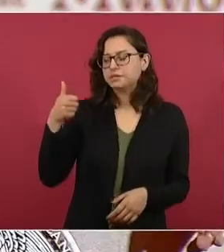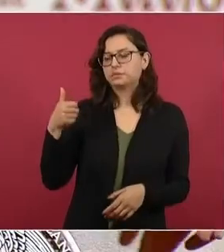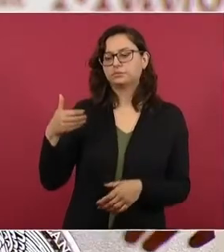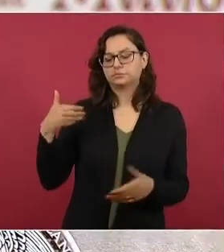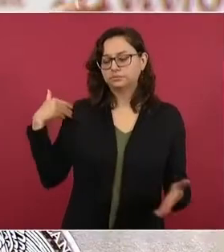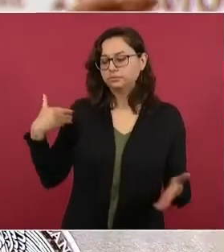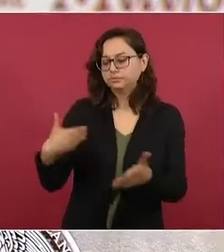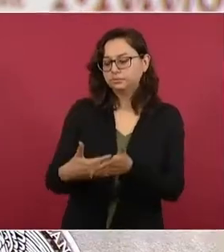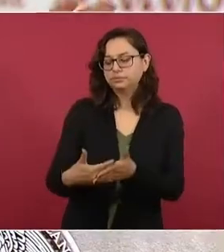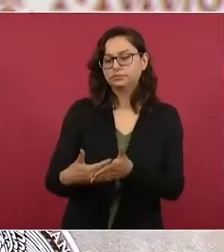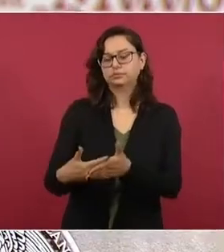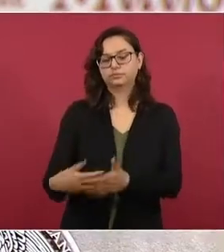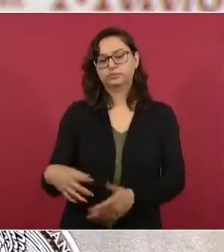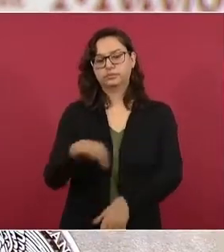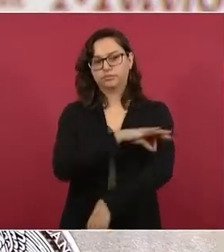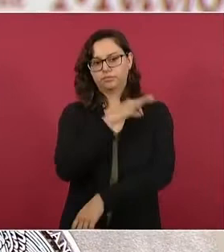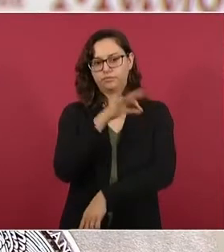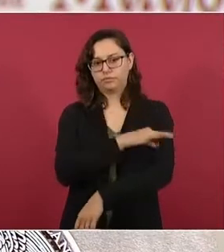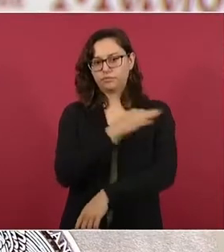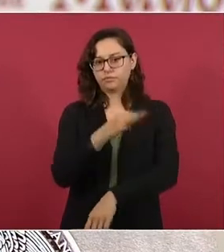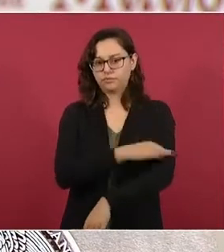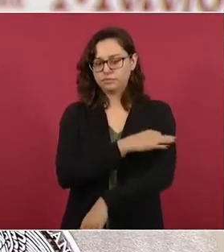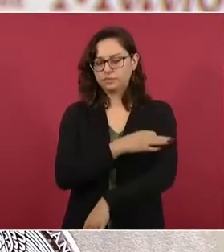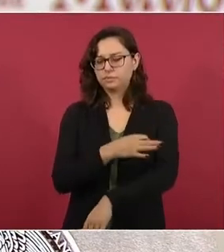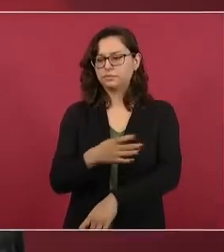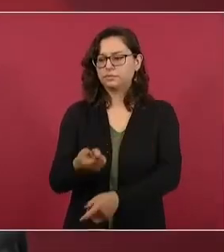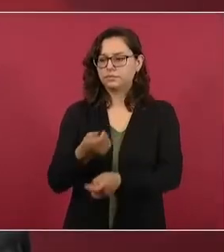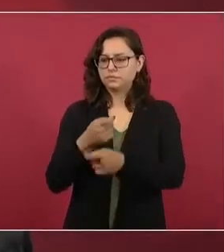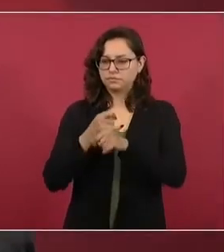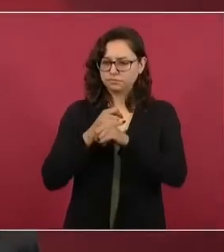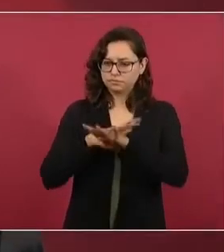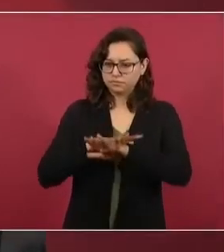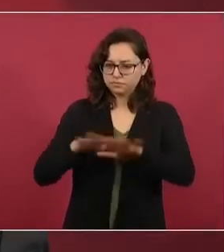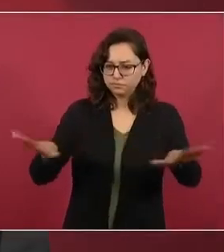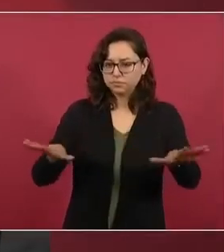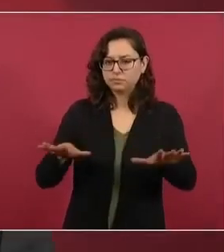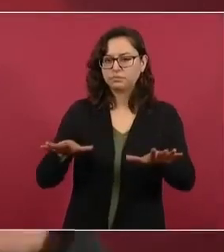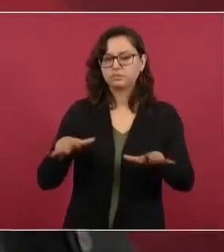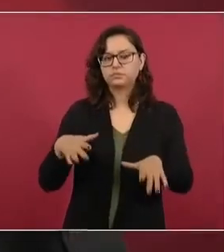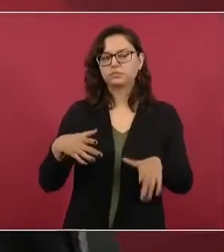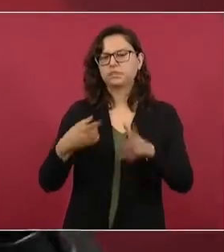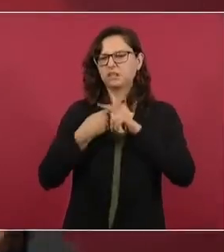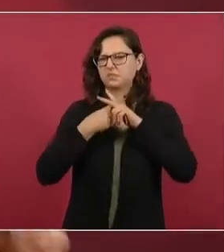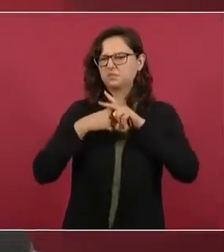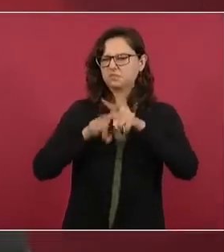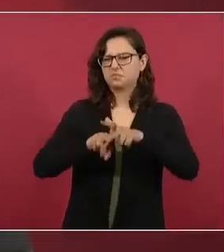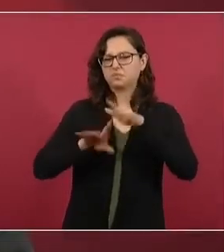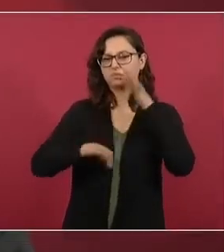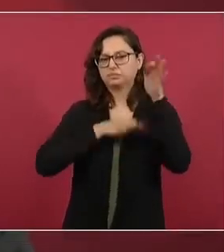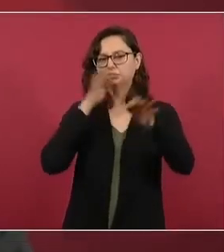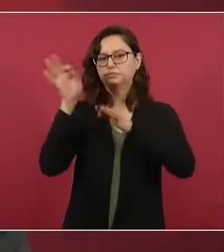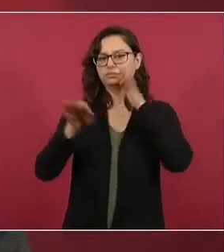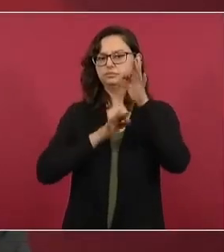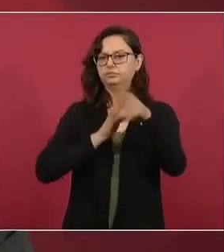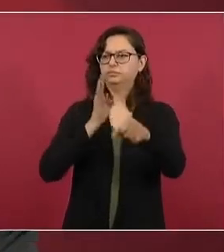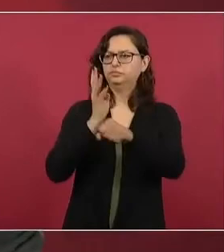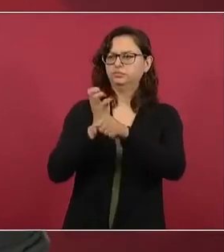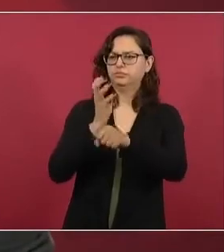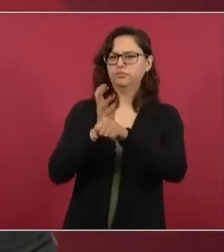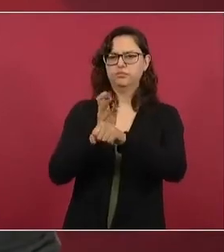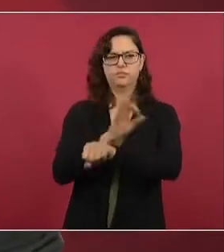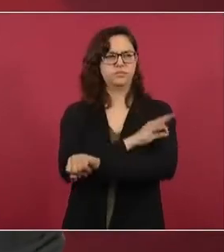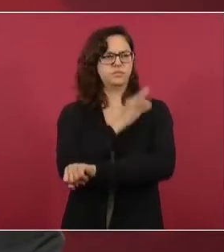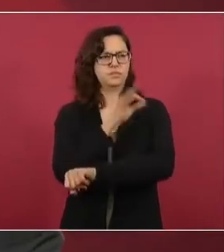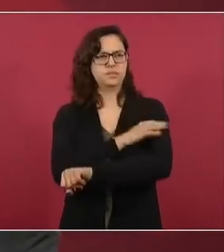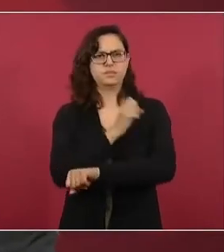pasado, empezó a haber alguna información un poco dispersa sobre las cuartas dosis en algunas entidades federativas, en algunas